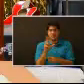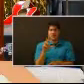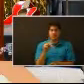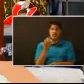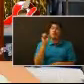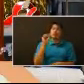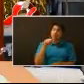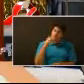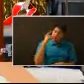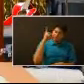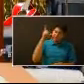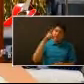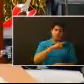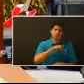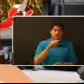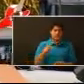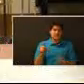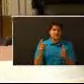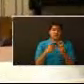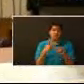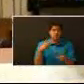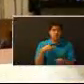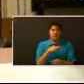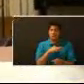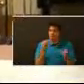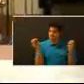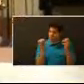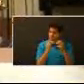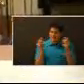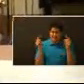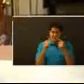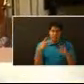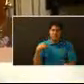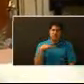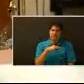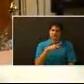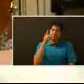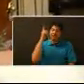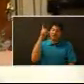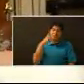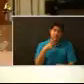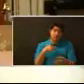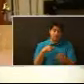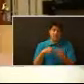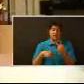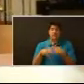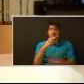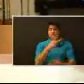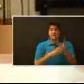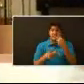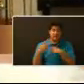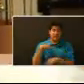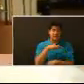nosotros, ¿quién contra nosotros? Si el Señor viene y nos dice, ve porque yo voy a estar